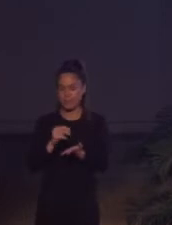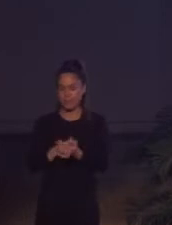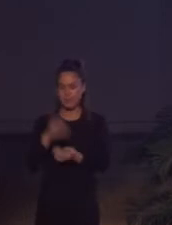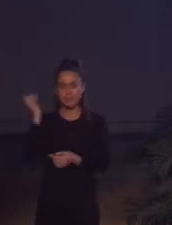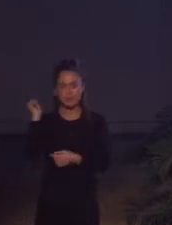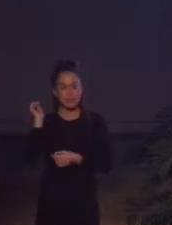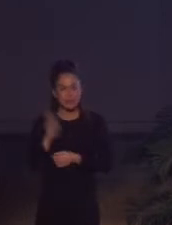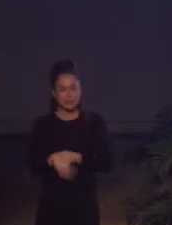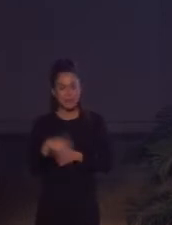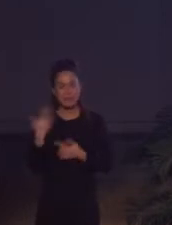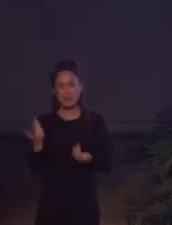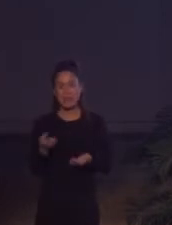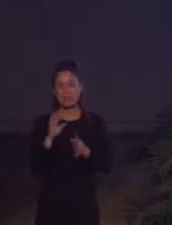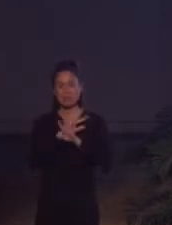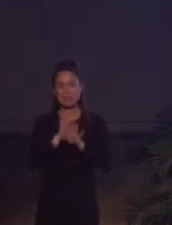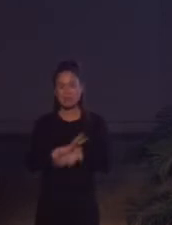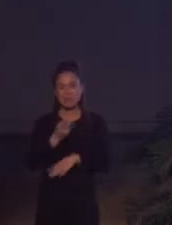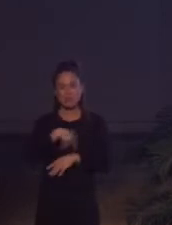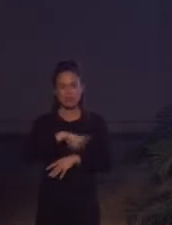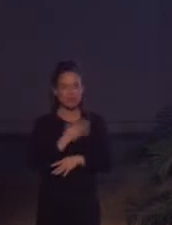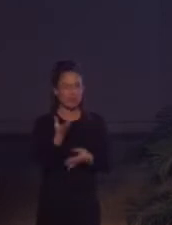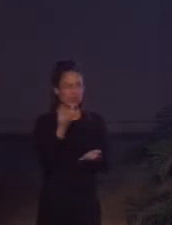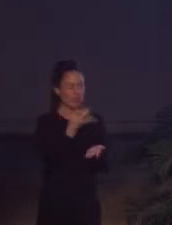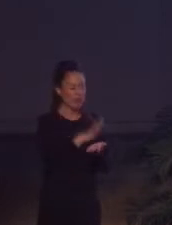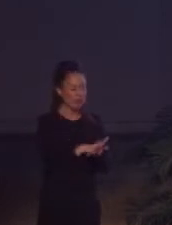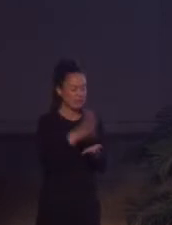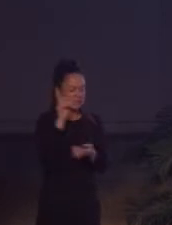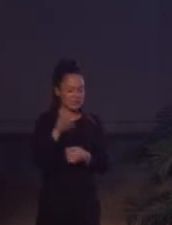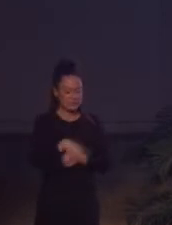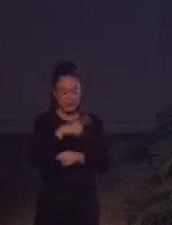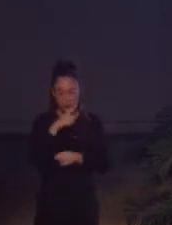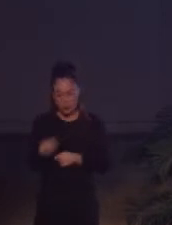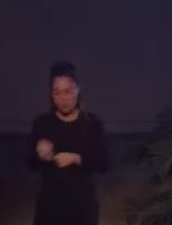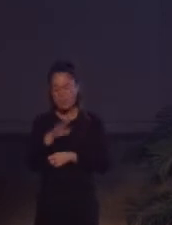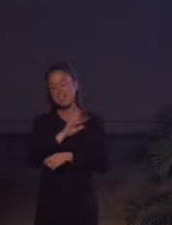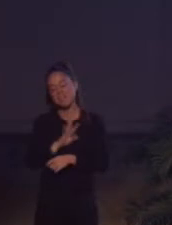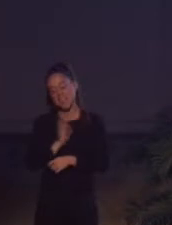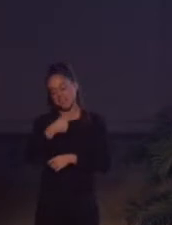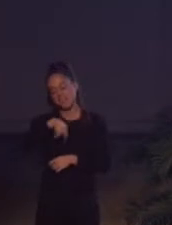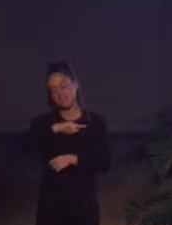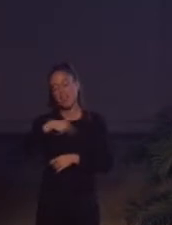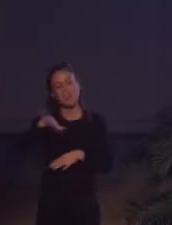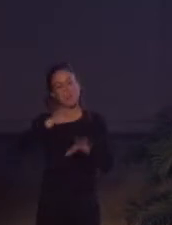la gratuidad o del tema del pago. Finalmente se decidió que fuese gratuito y Marian y yo